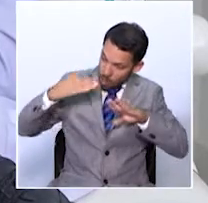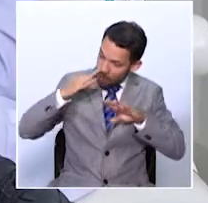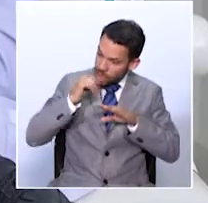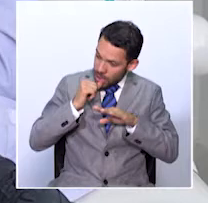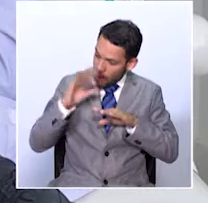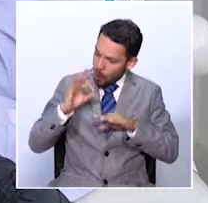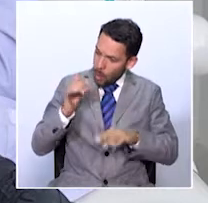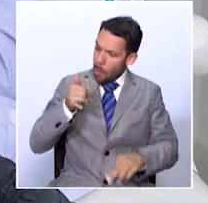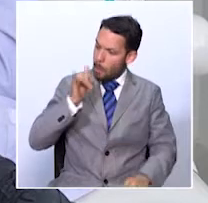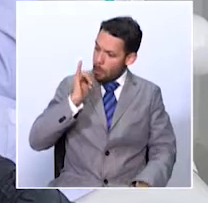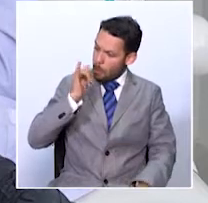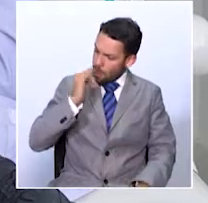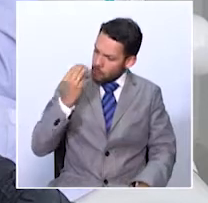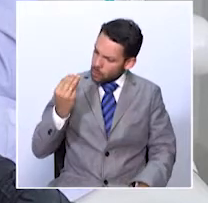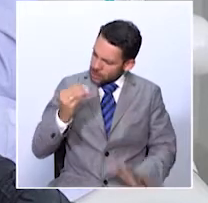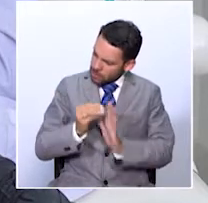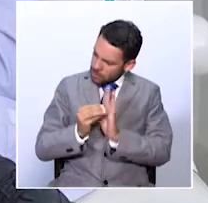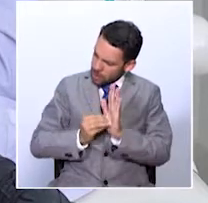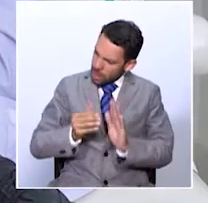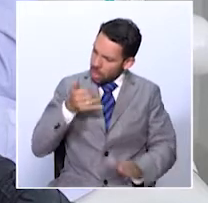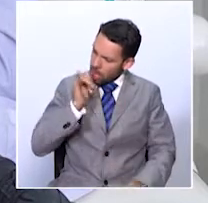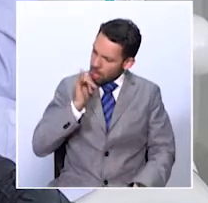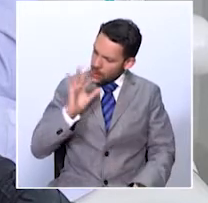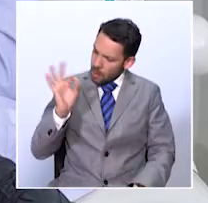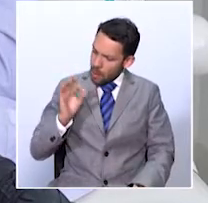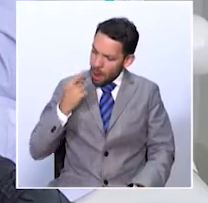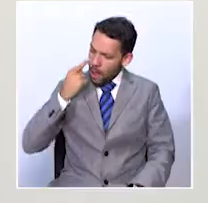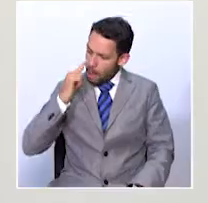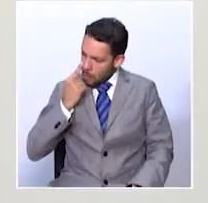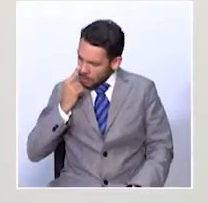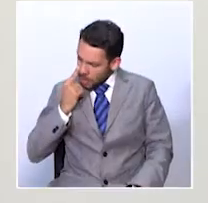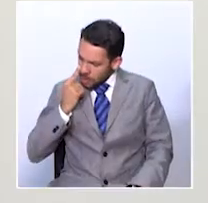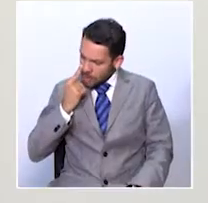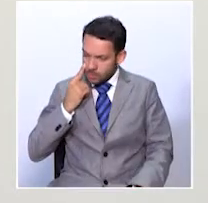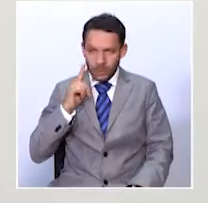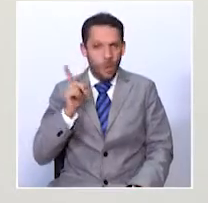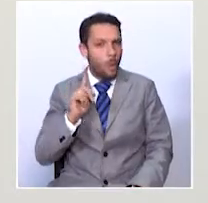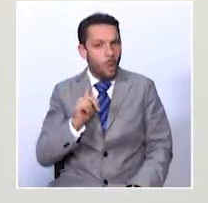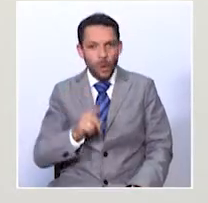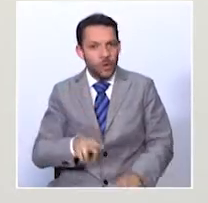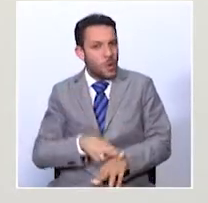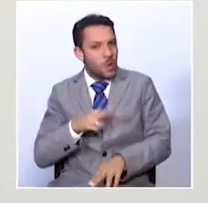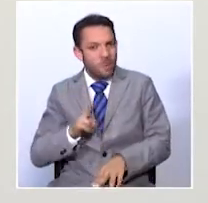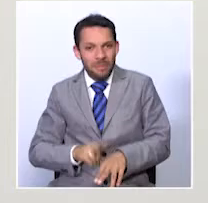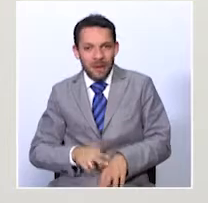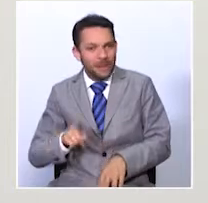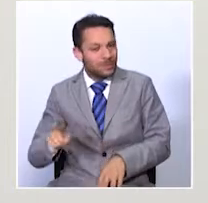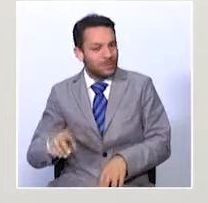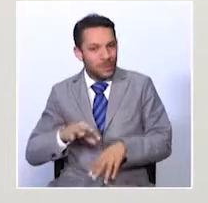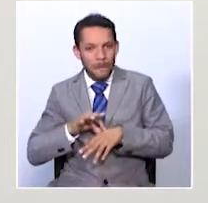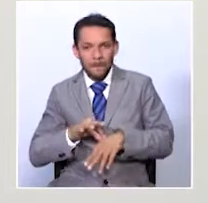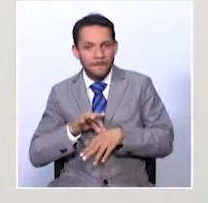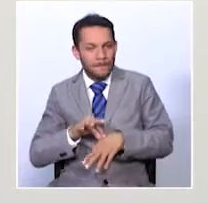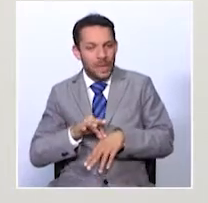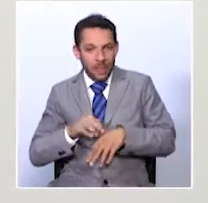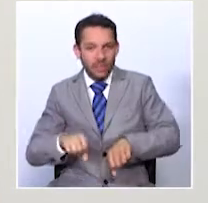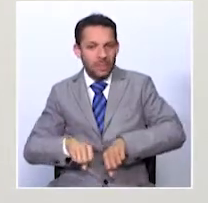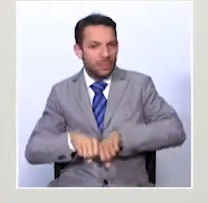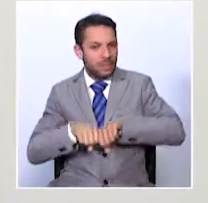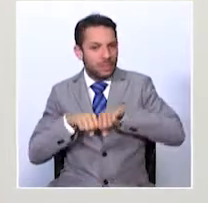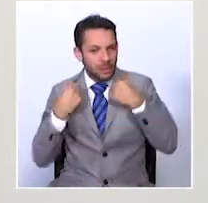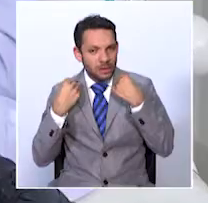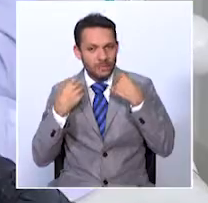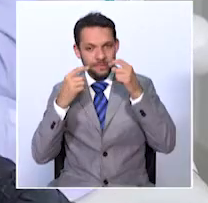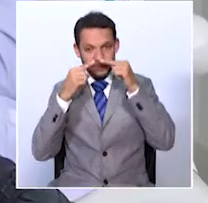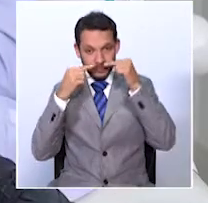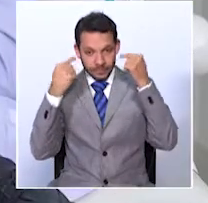tomando mucho, ¿qué le pasa? O está aburrido. Y resulta de que no, nada de esto, es simplemente